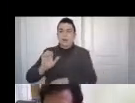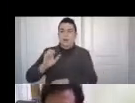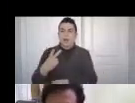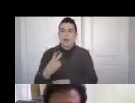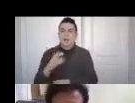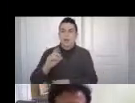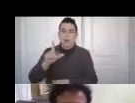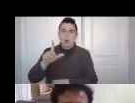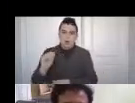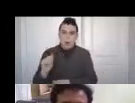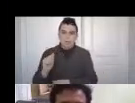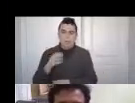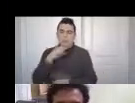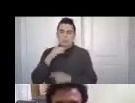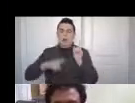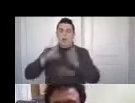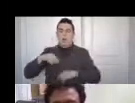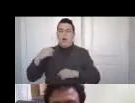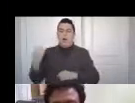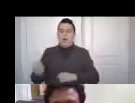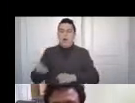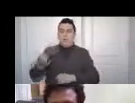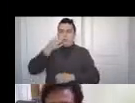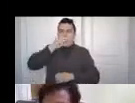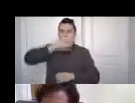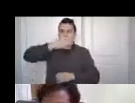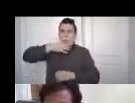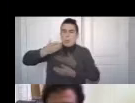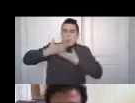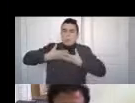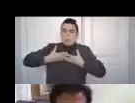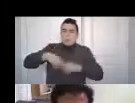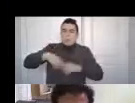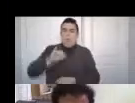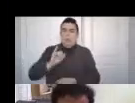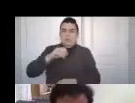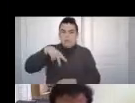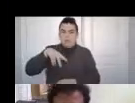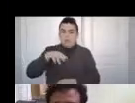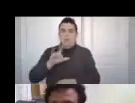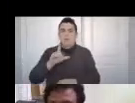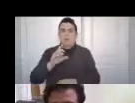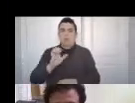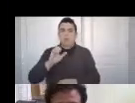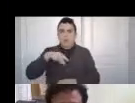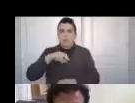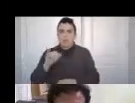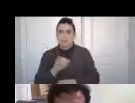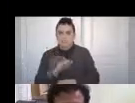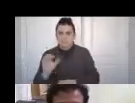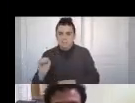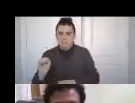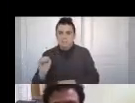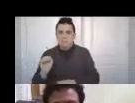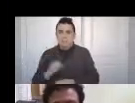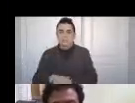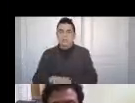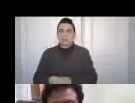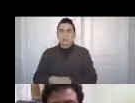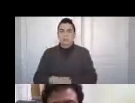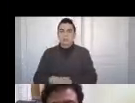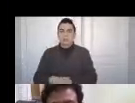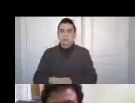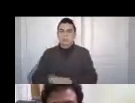algunas influencias, ¿cierto? Y hoy día el SARS-CoV-2, ¿cierto? Está aquí COVID-19, ya vamos a hablar un poco de eso, que